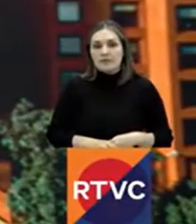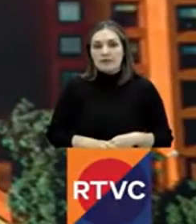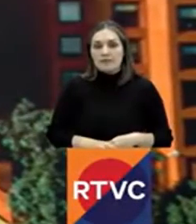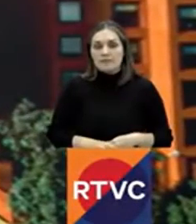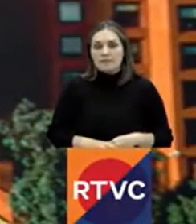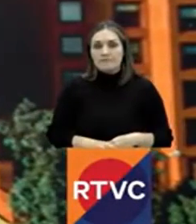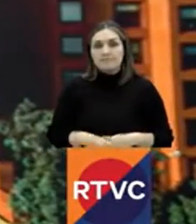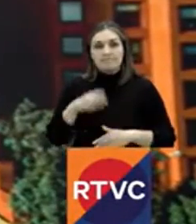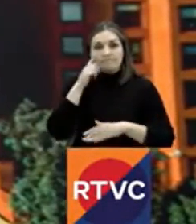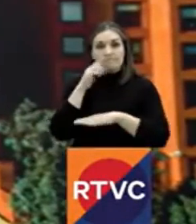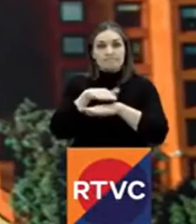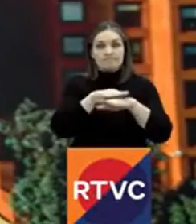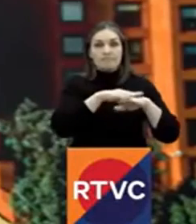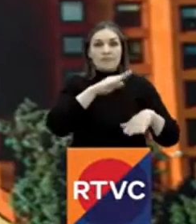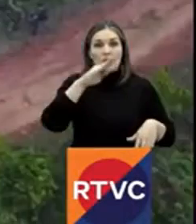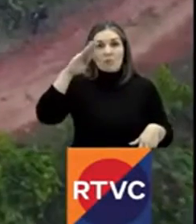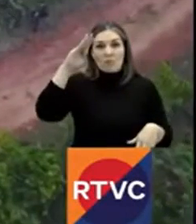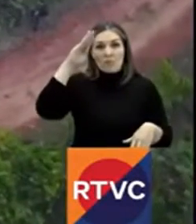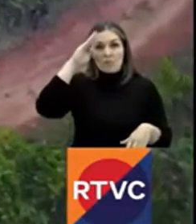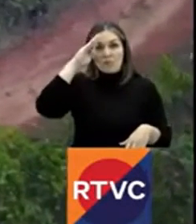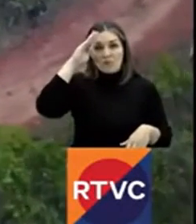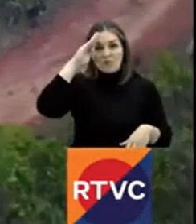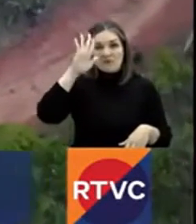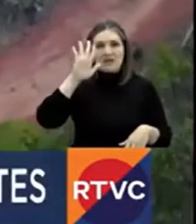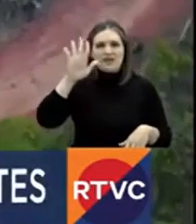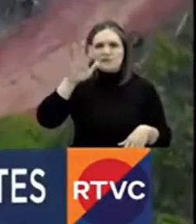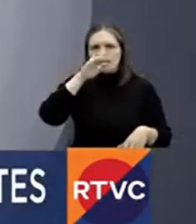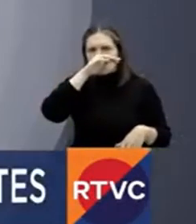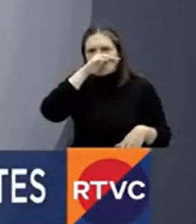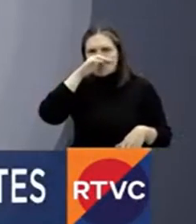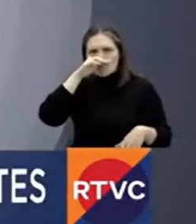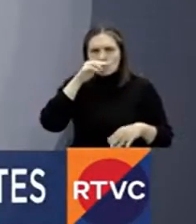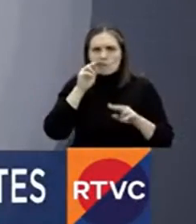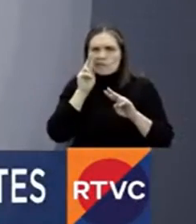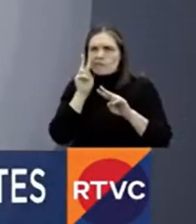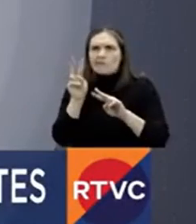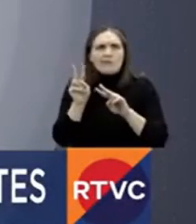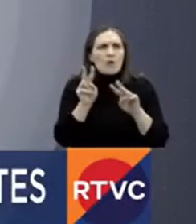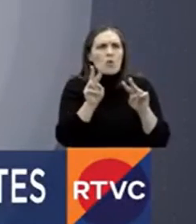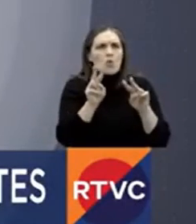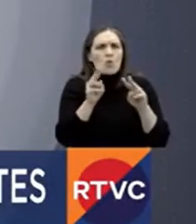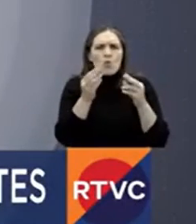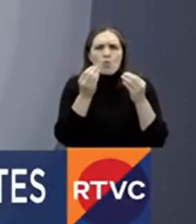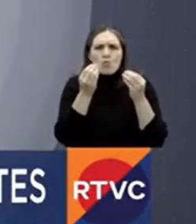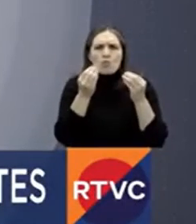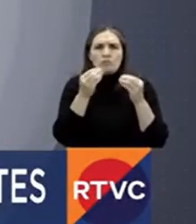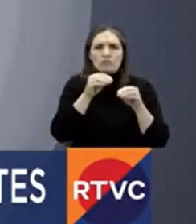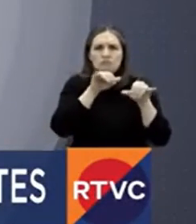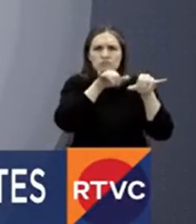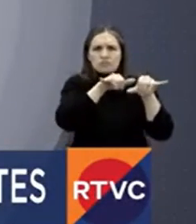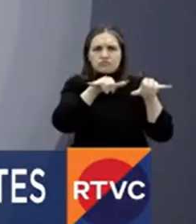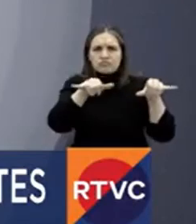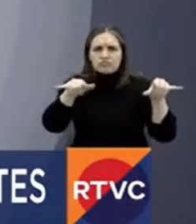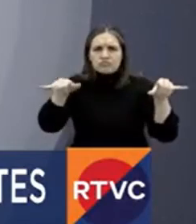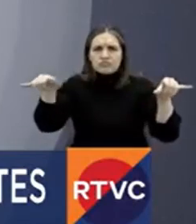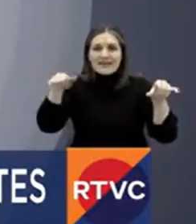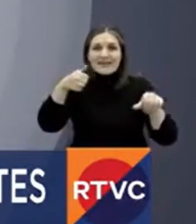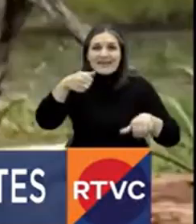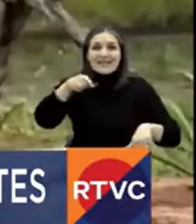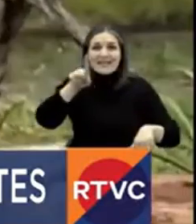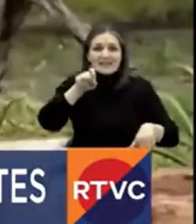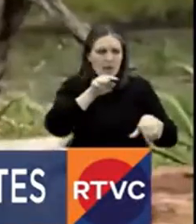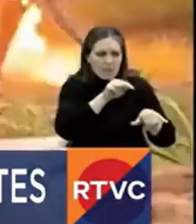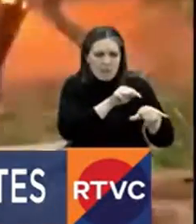Policía Antinarcóticos. Ha destruido en los últimos 2 días 16 aeronaves utilizadas para transportar droga